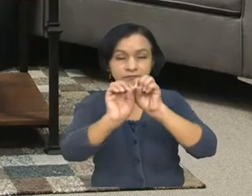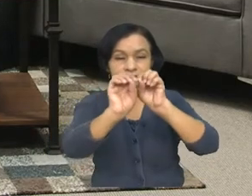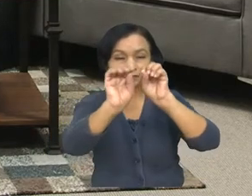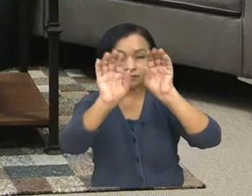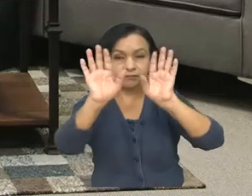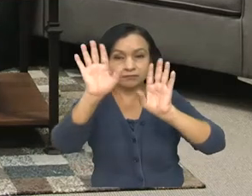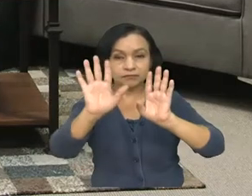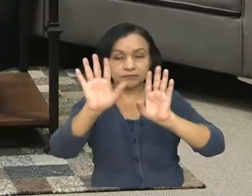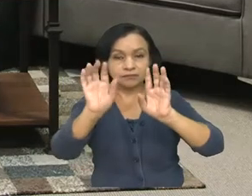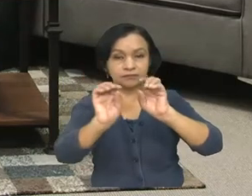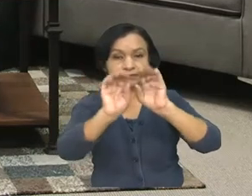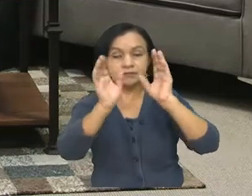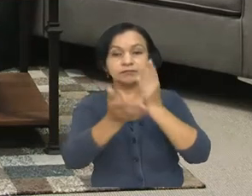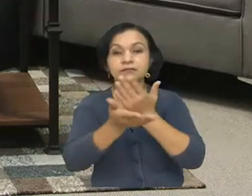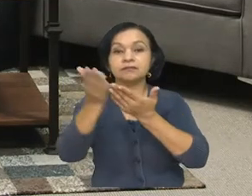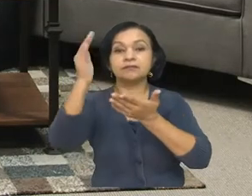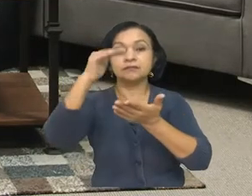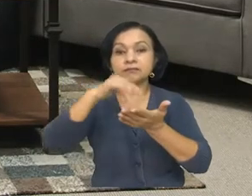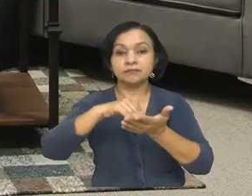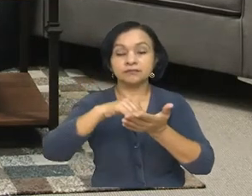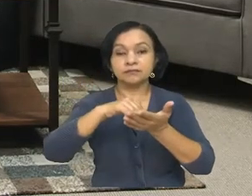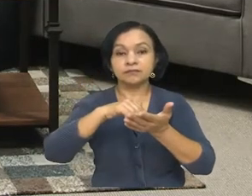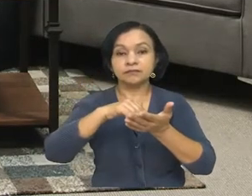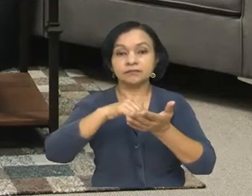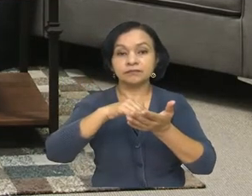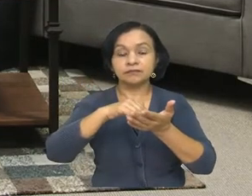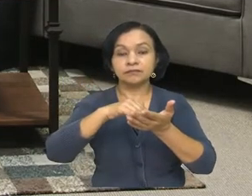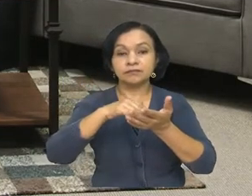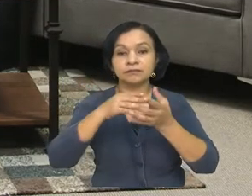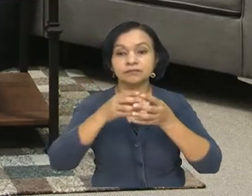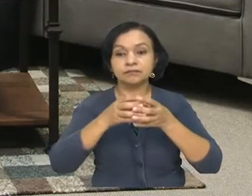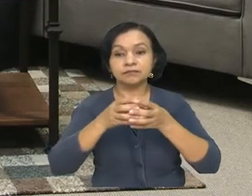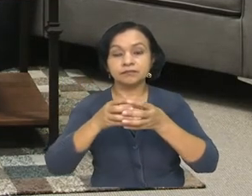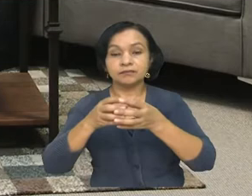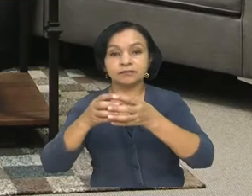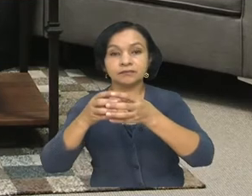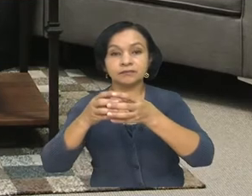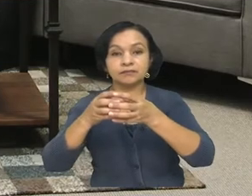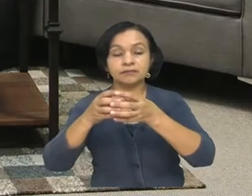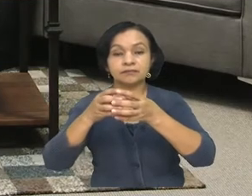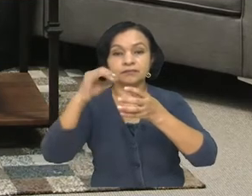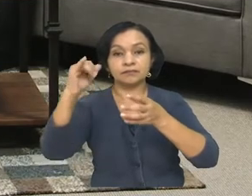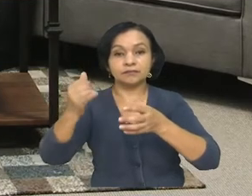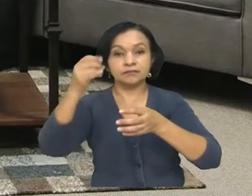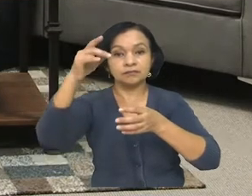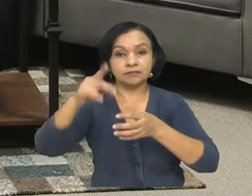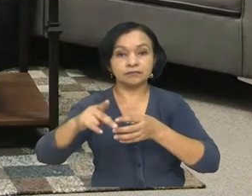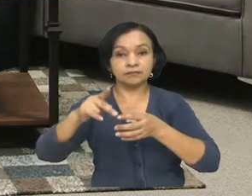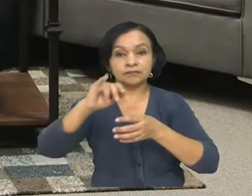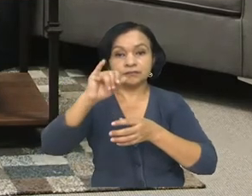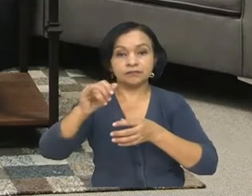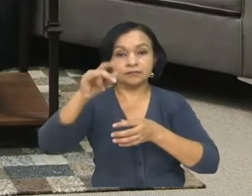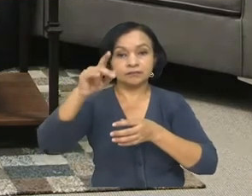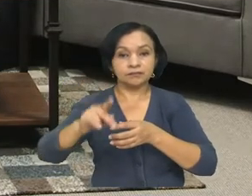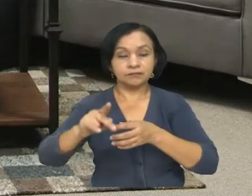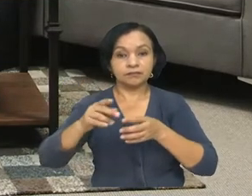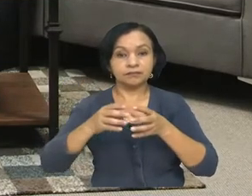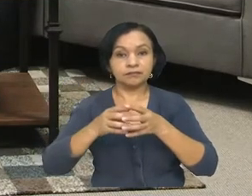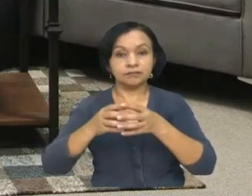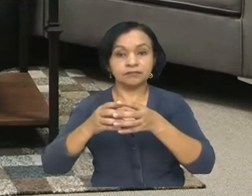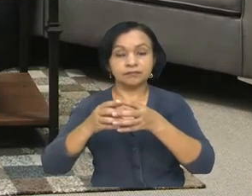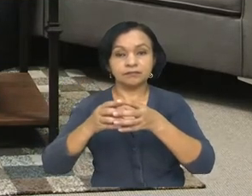para salir de nuevo. Y hicimos el intento de salir a Jinotepe, a la toma de Jinotepe. Pero